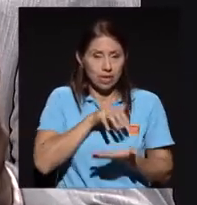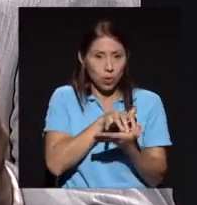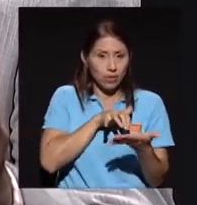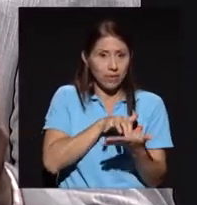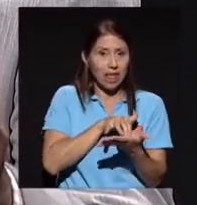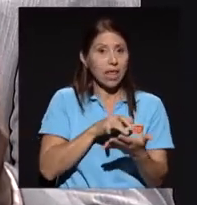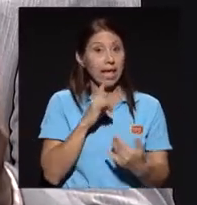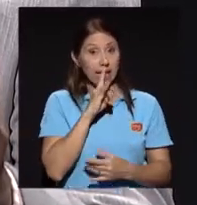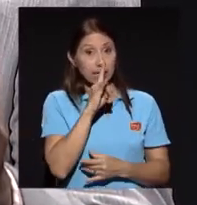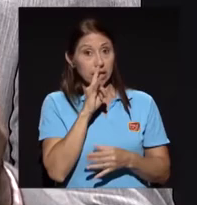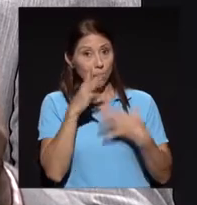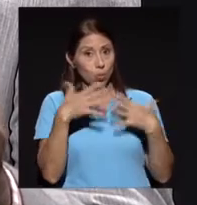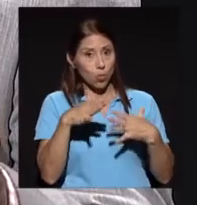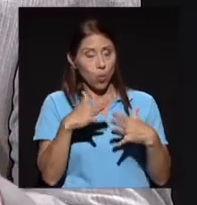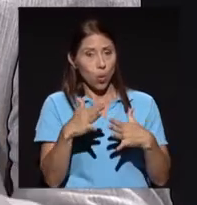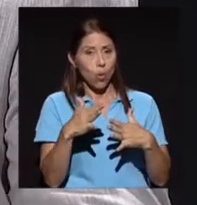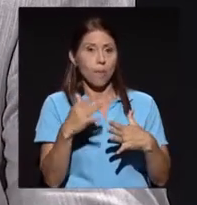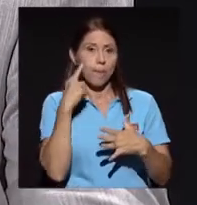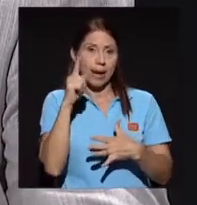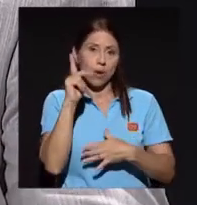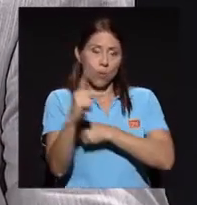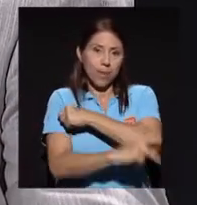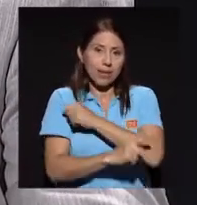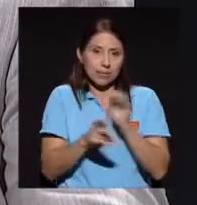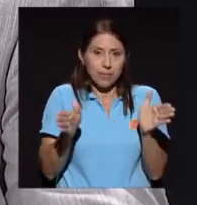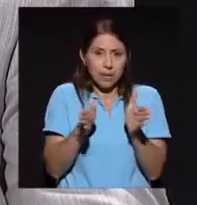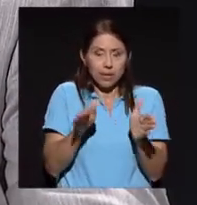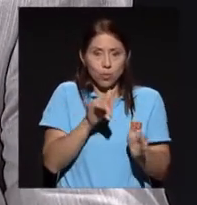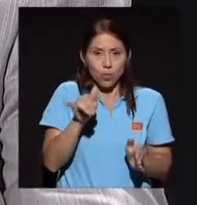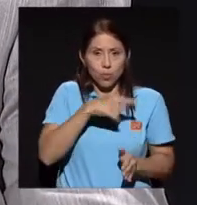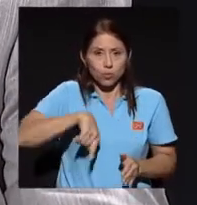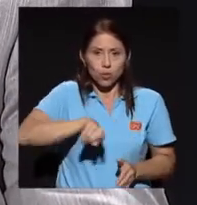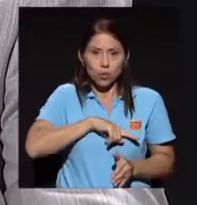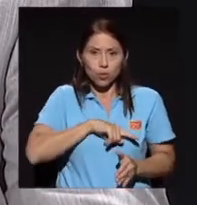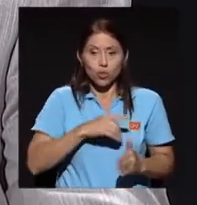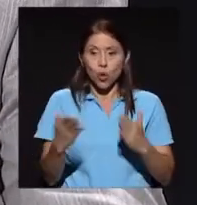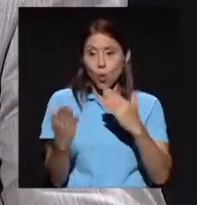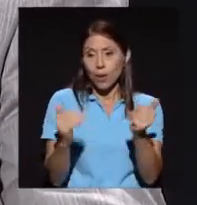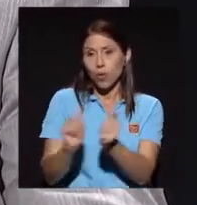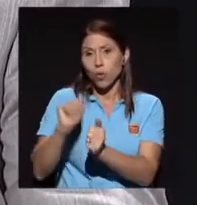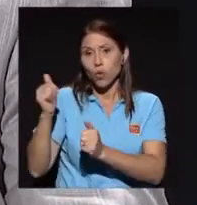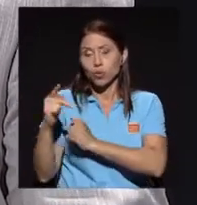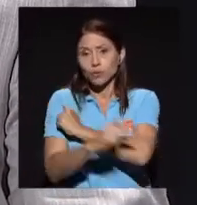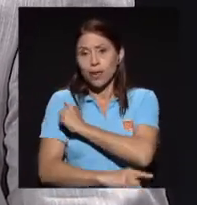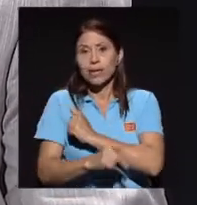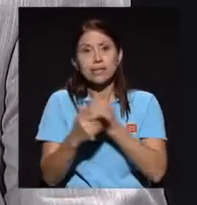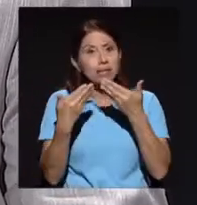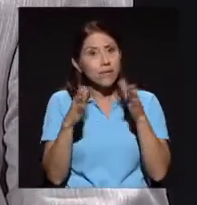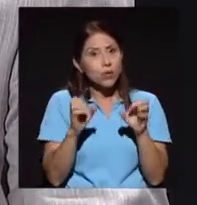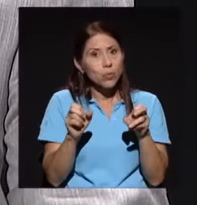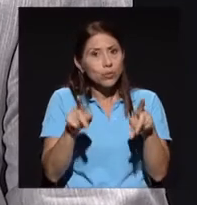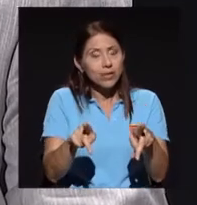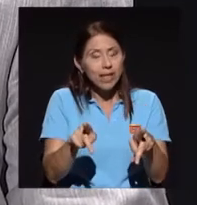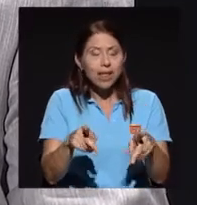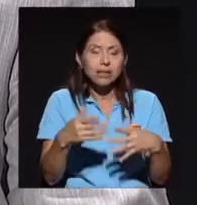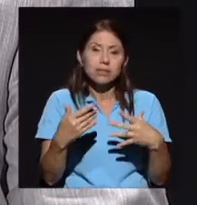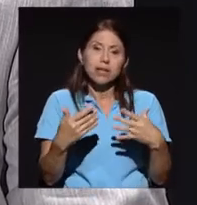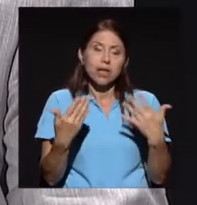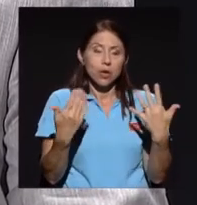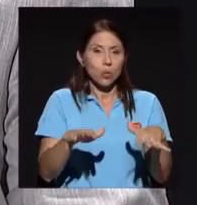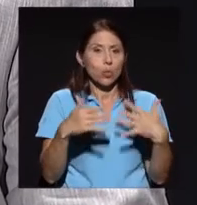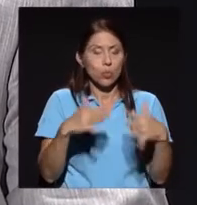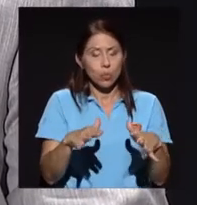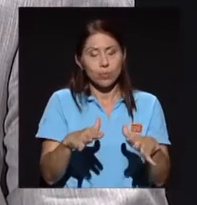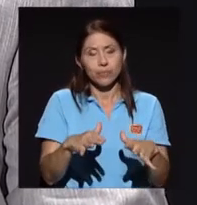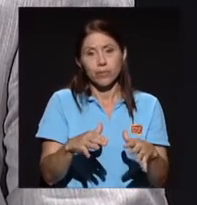hemos avanzado mucho y nos ha abierto nuevos espacios de trabajo a los que hacemos insumo producto en